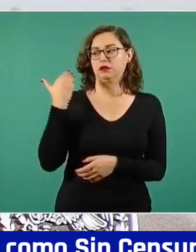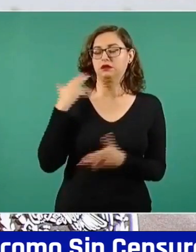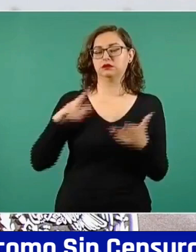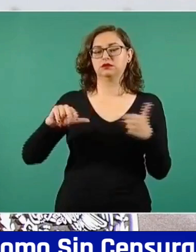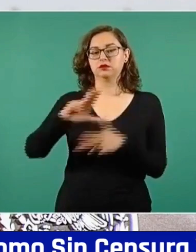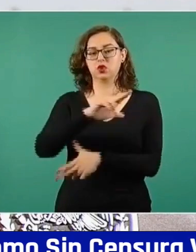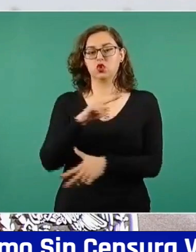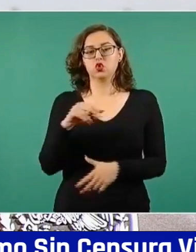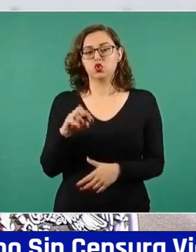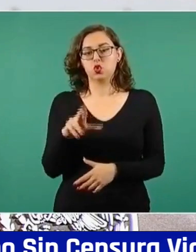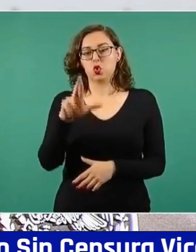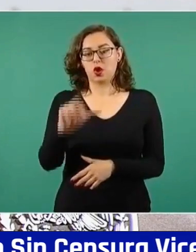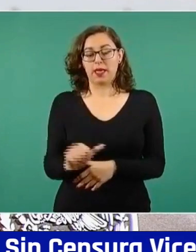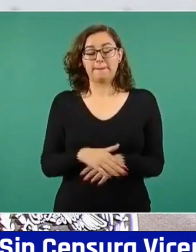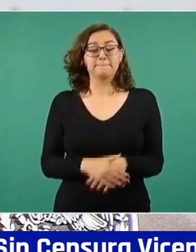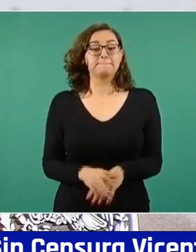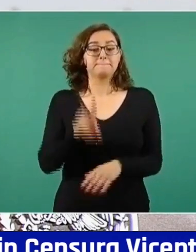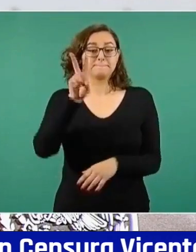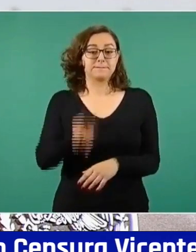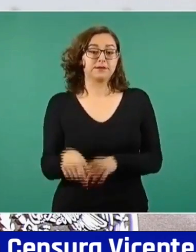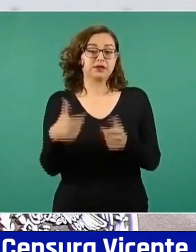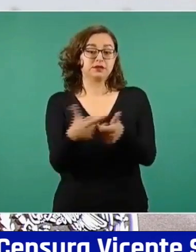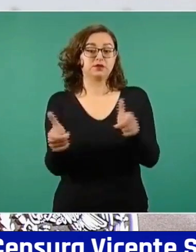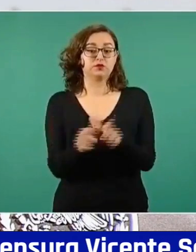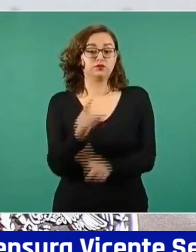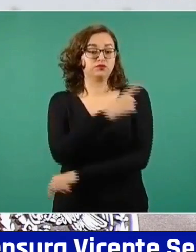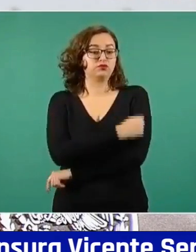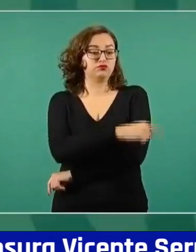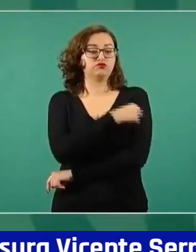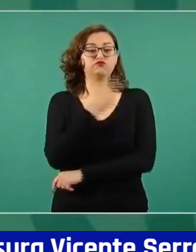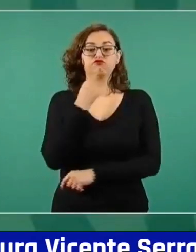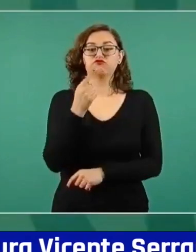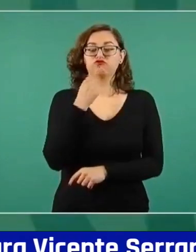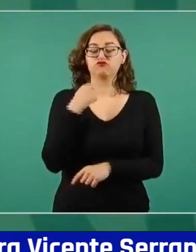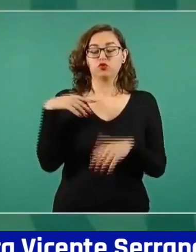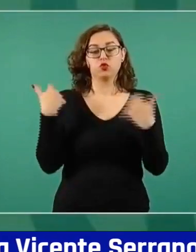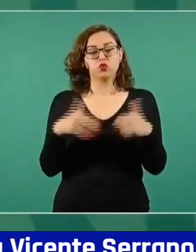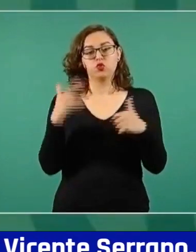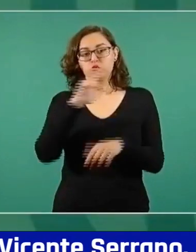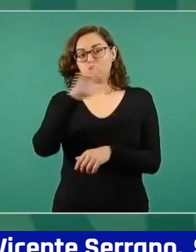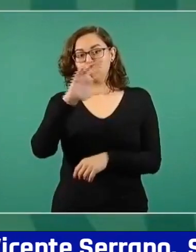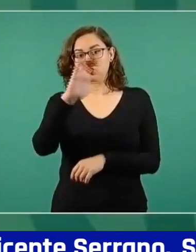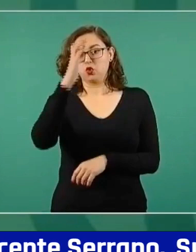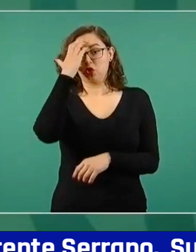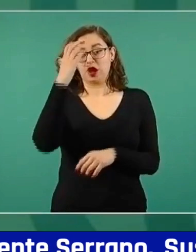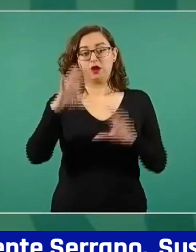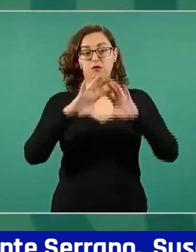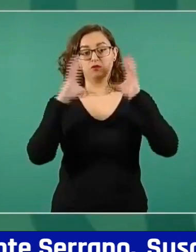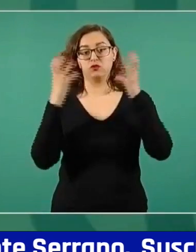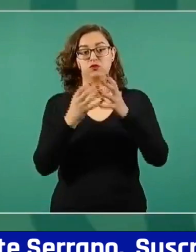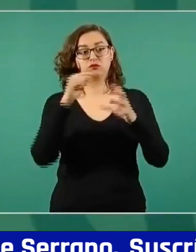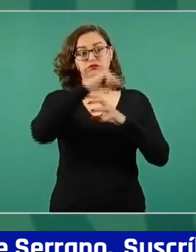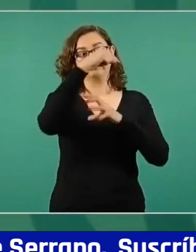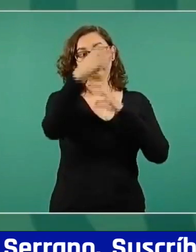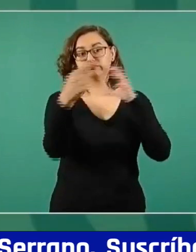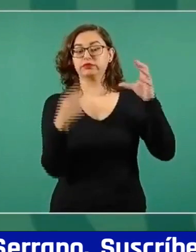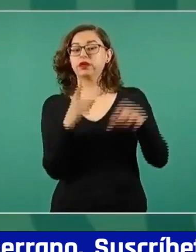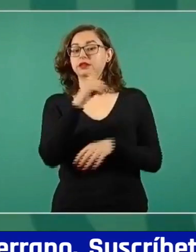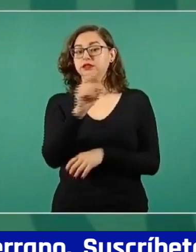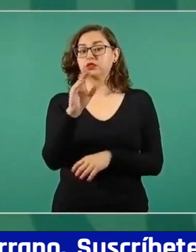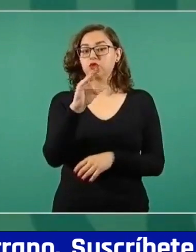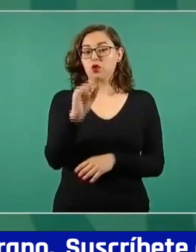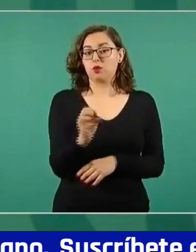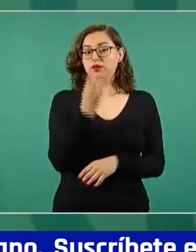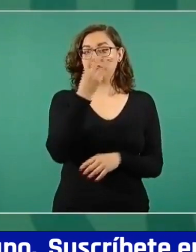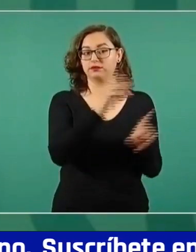es una de las cruces rojas más reconocidas en el mundo. Dentro de las 193 que existen, es gracias al trabajo coordinado entre